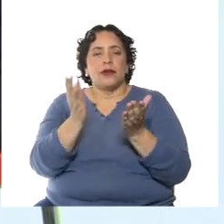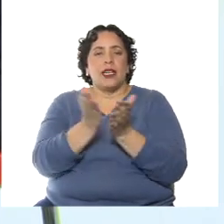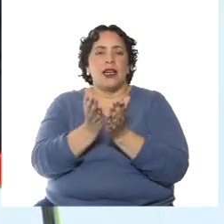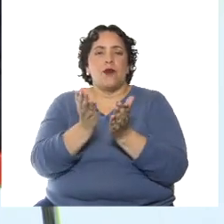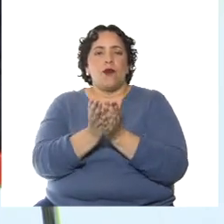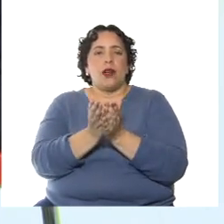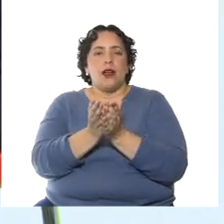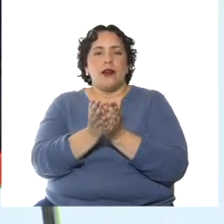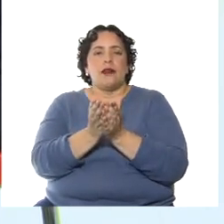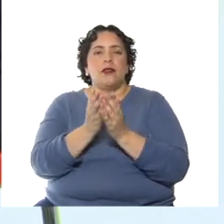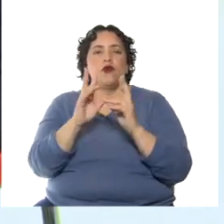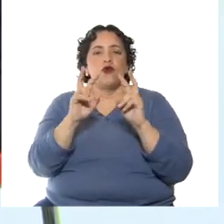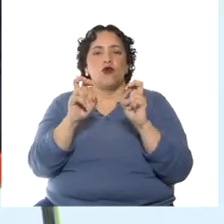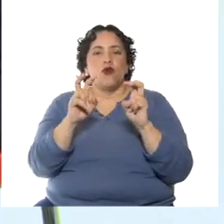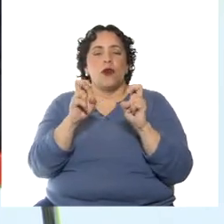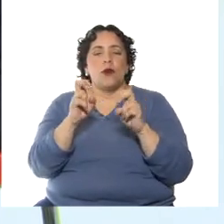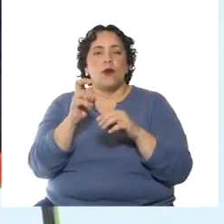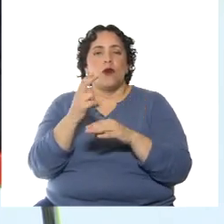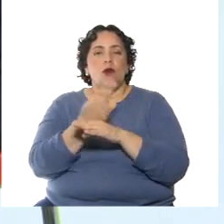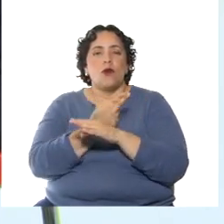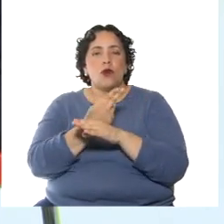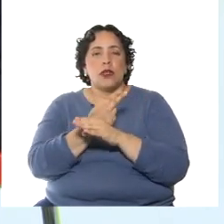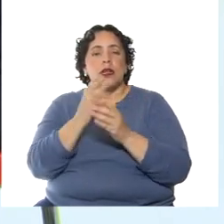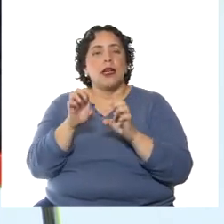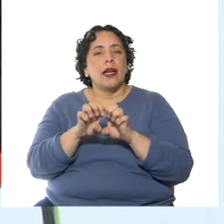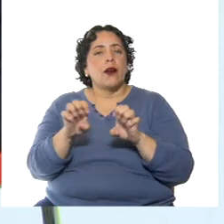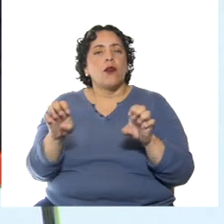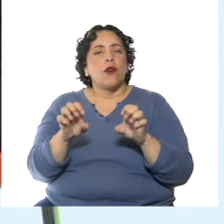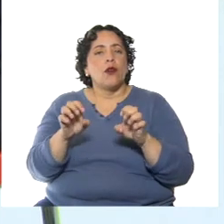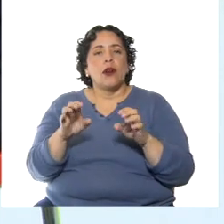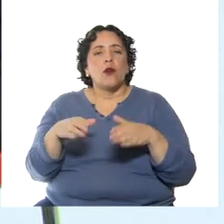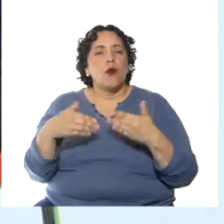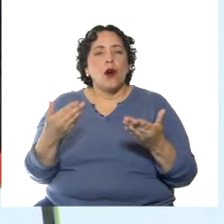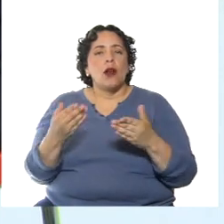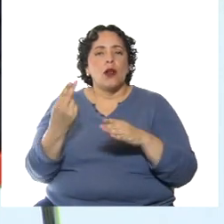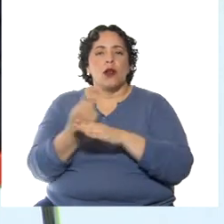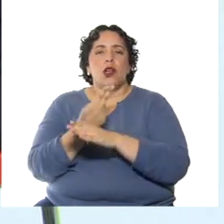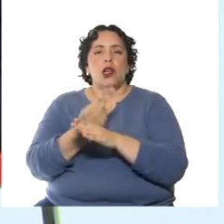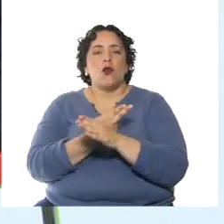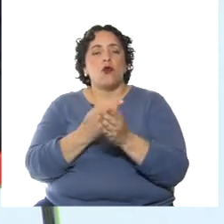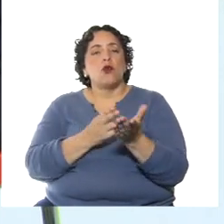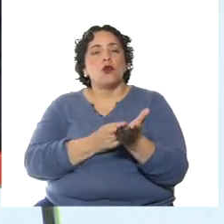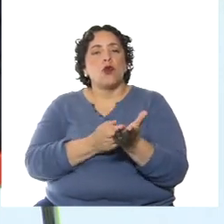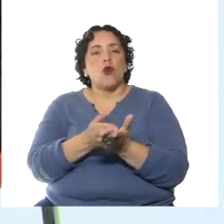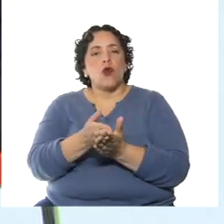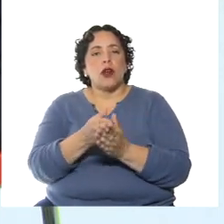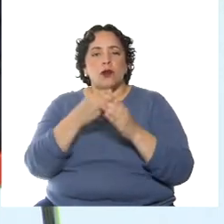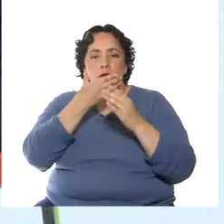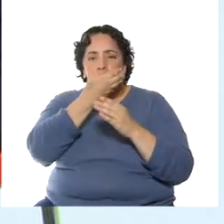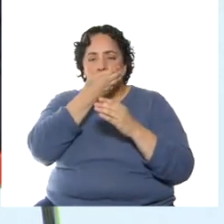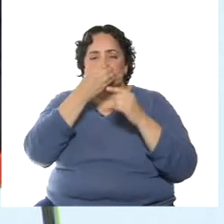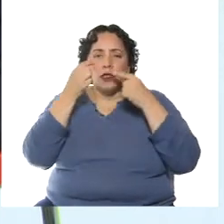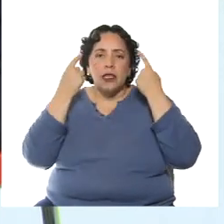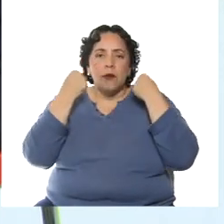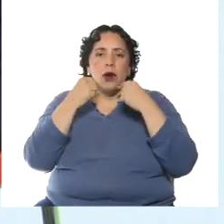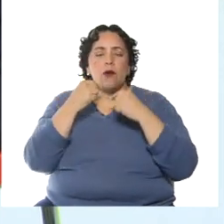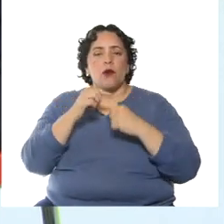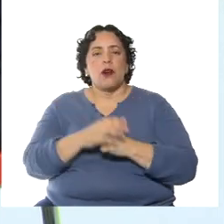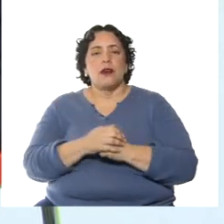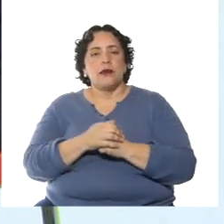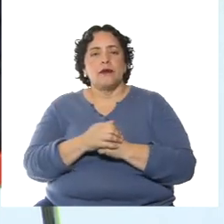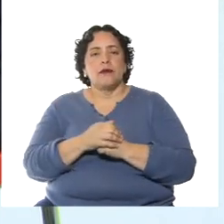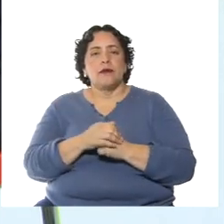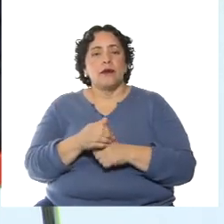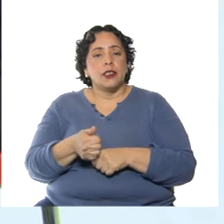pero con un nuevo útil escolar? ¿Cuál fue? El uso correcto del tapabocas. ¿Qué más podemos